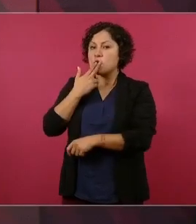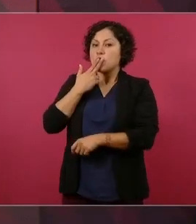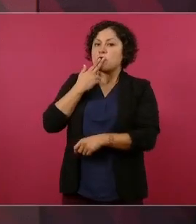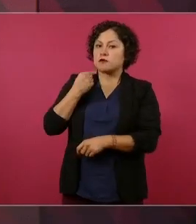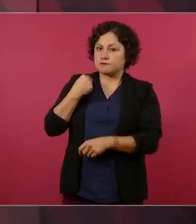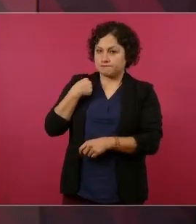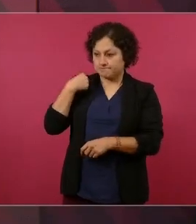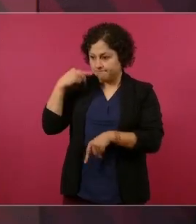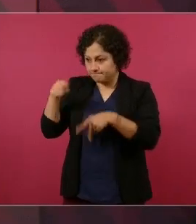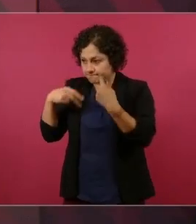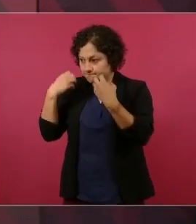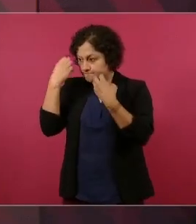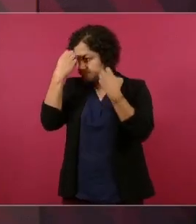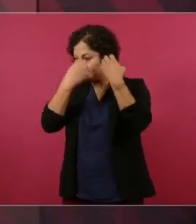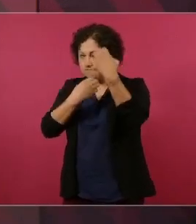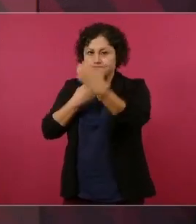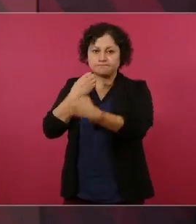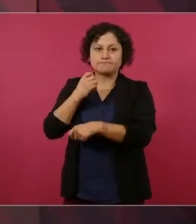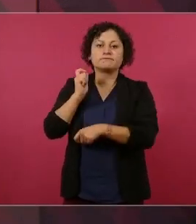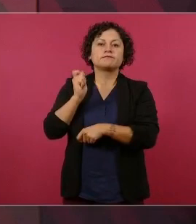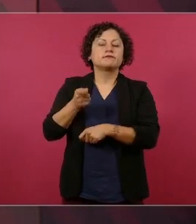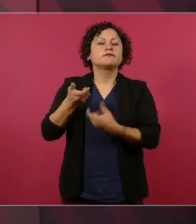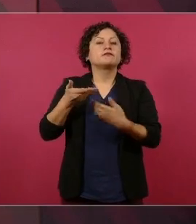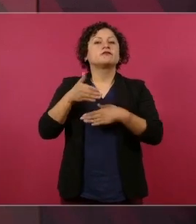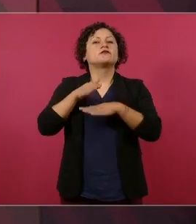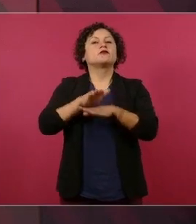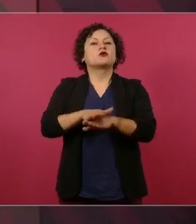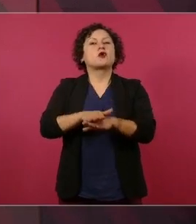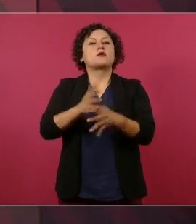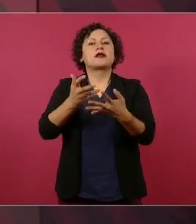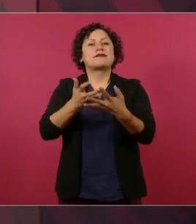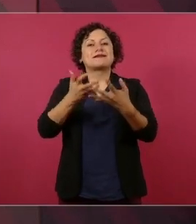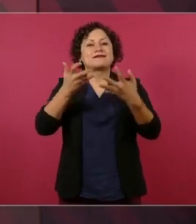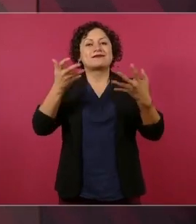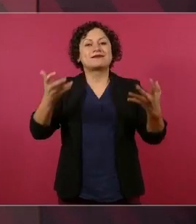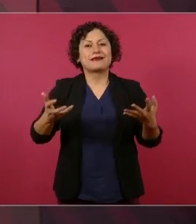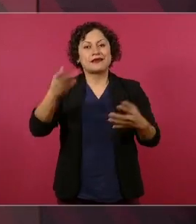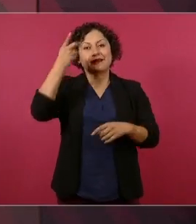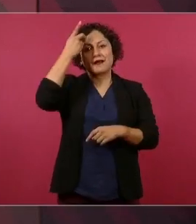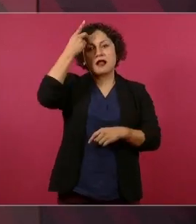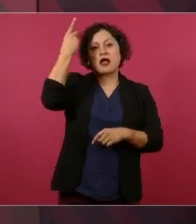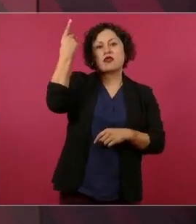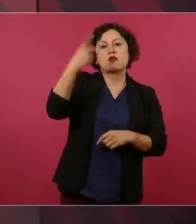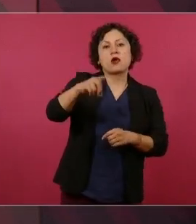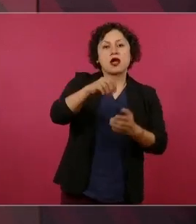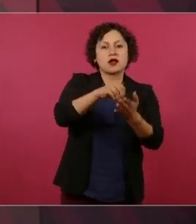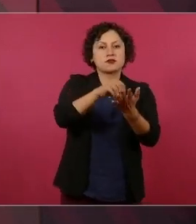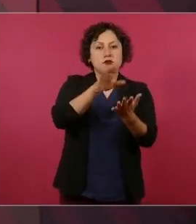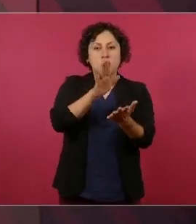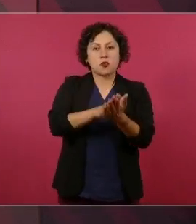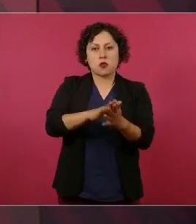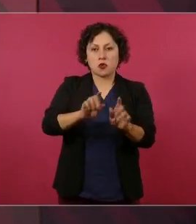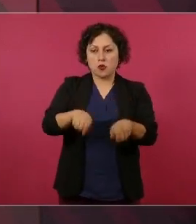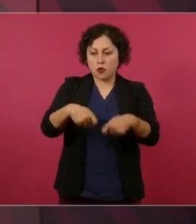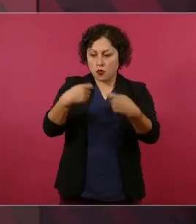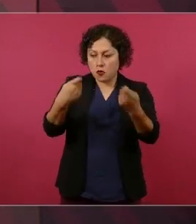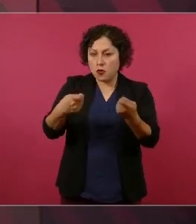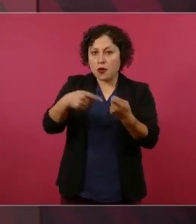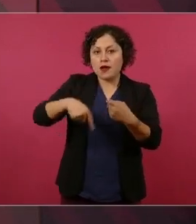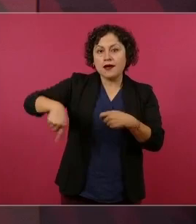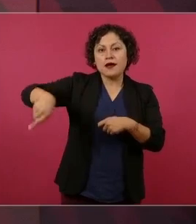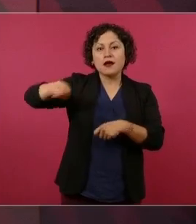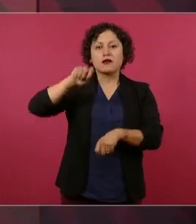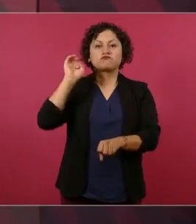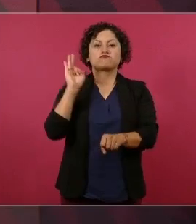todo lo relacionado con la entrega de predios y adquisición de predios para reservas